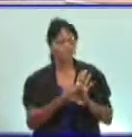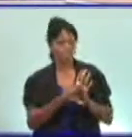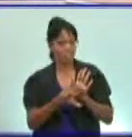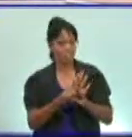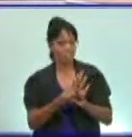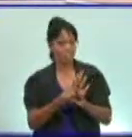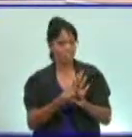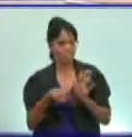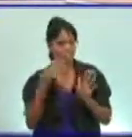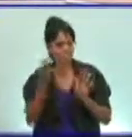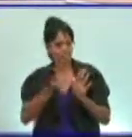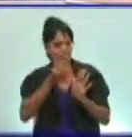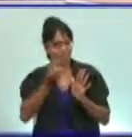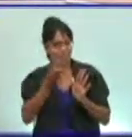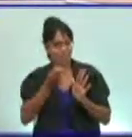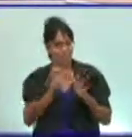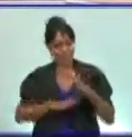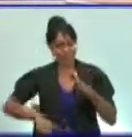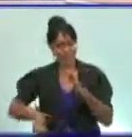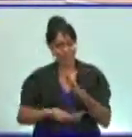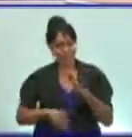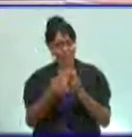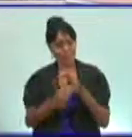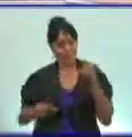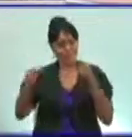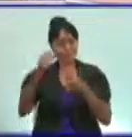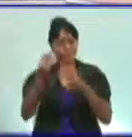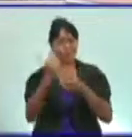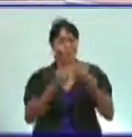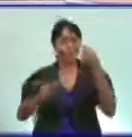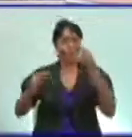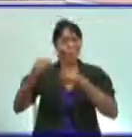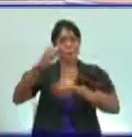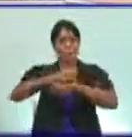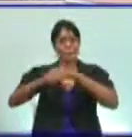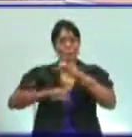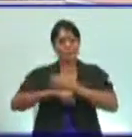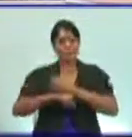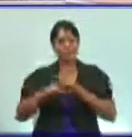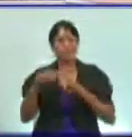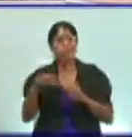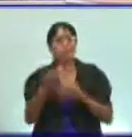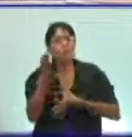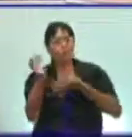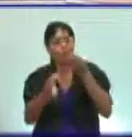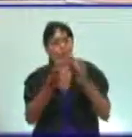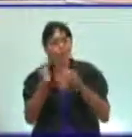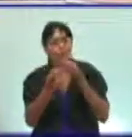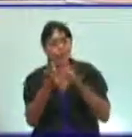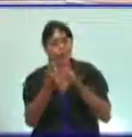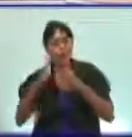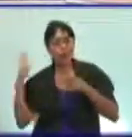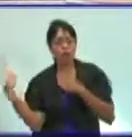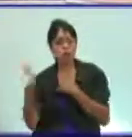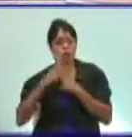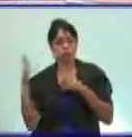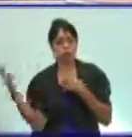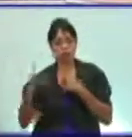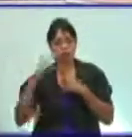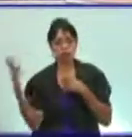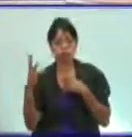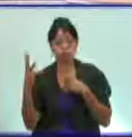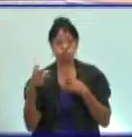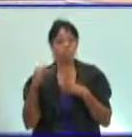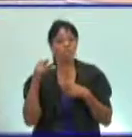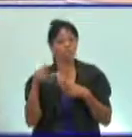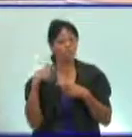ley de la base sobre la superestructura, porque además ellos hablan ahí de que la tempestad, que sí, que es un fenómeno que está relacionado